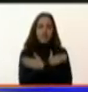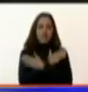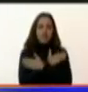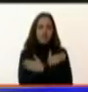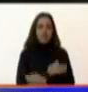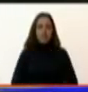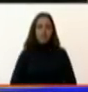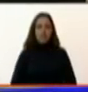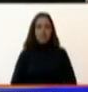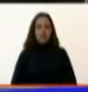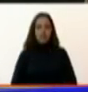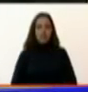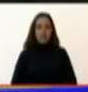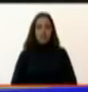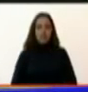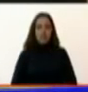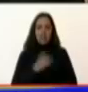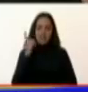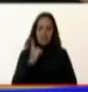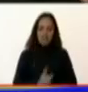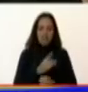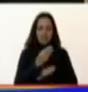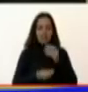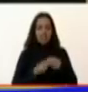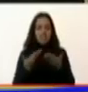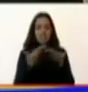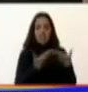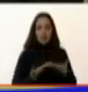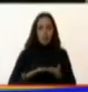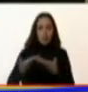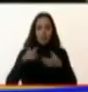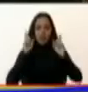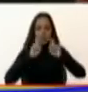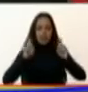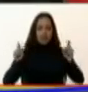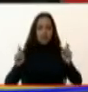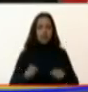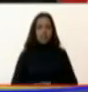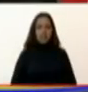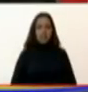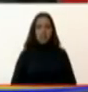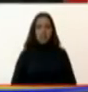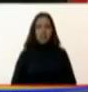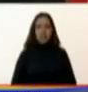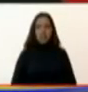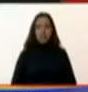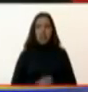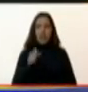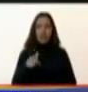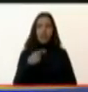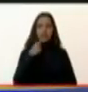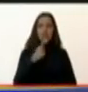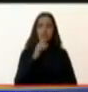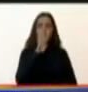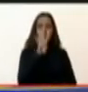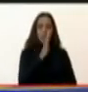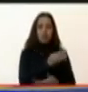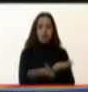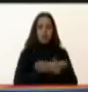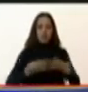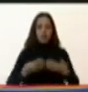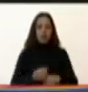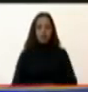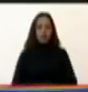Fernando, debe ser la escuela que enseña a estos, aquí ha dicho Tania, hay 4 millones de